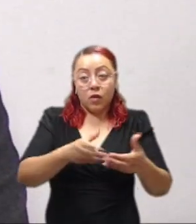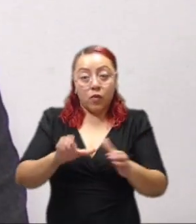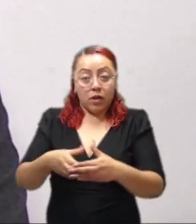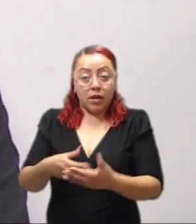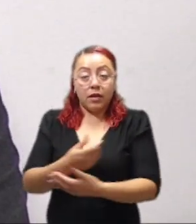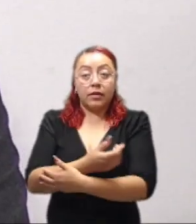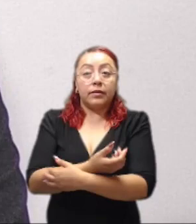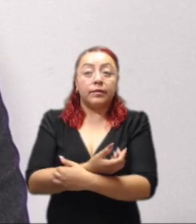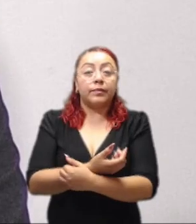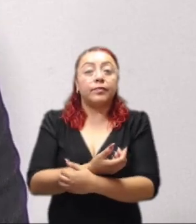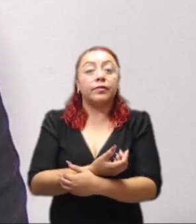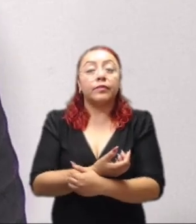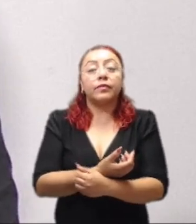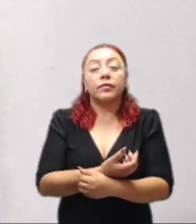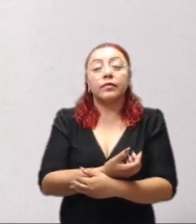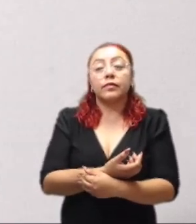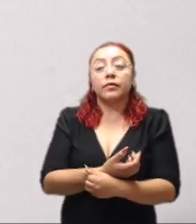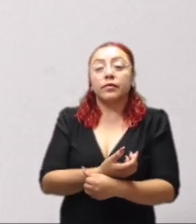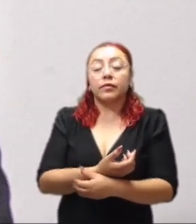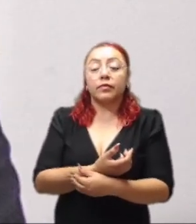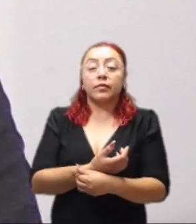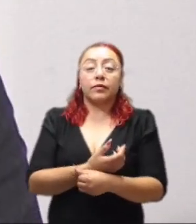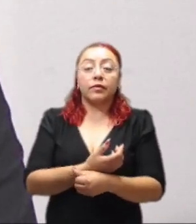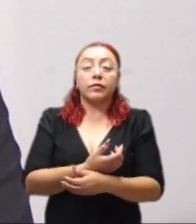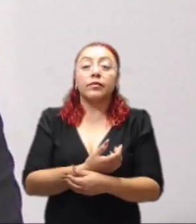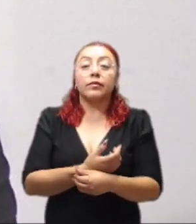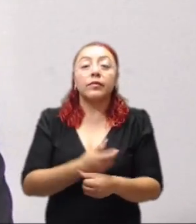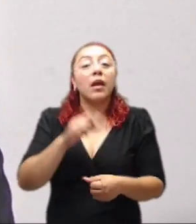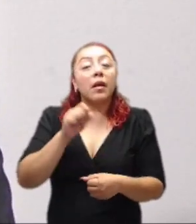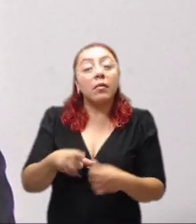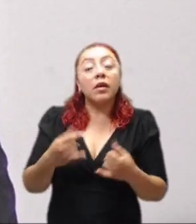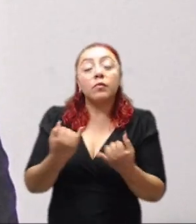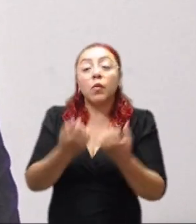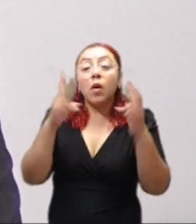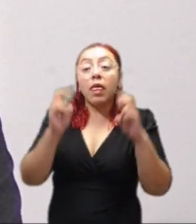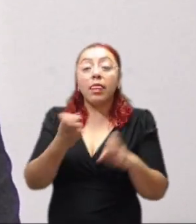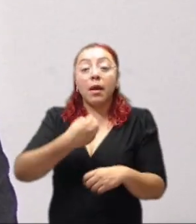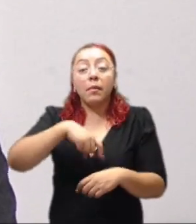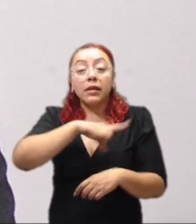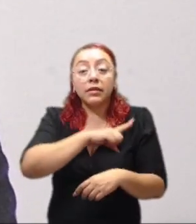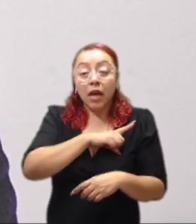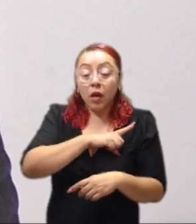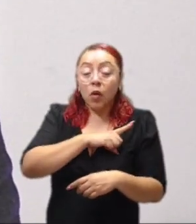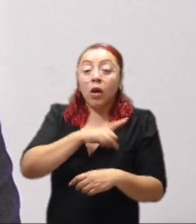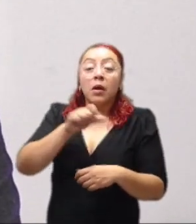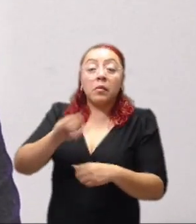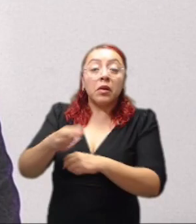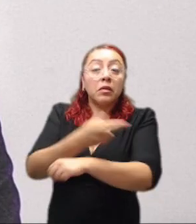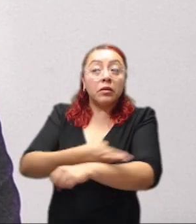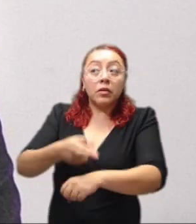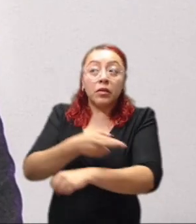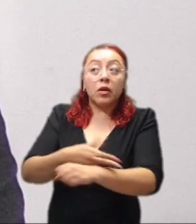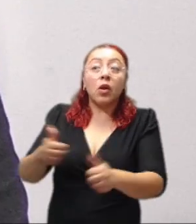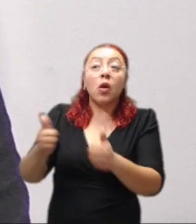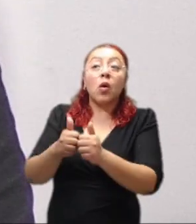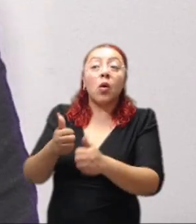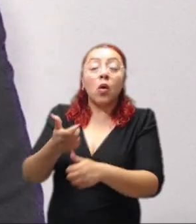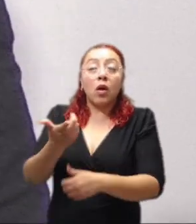localidades También tenemos que meterle mano a la parte de salud también también en la gestión con sector salud para el